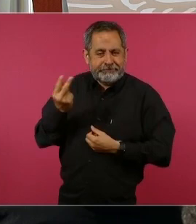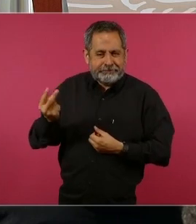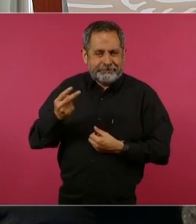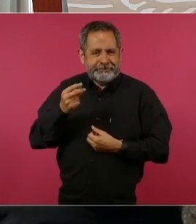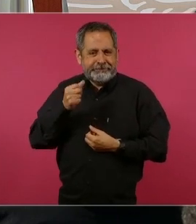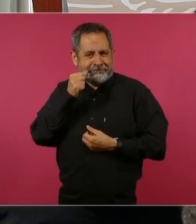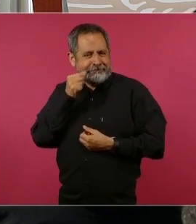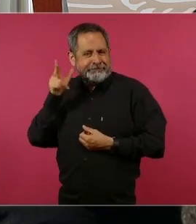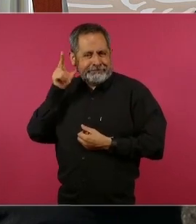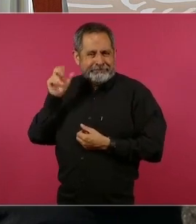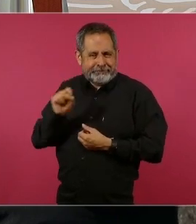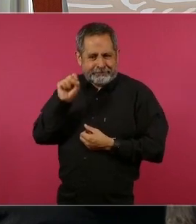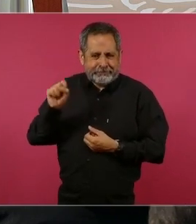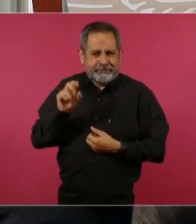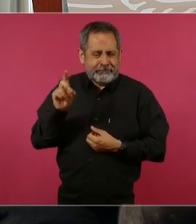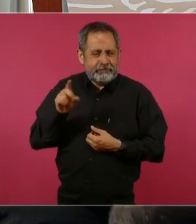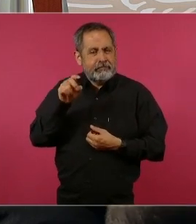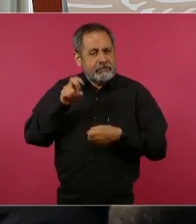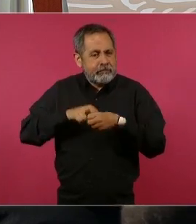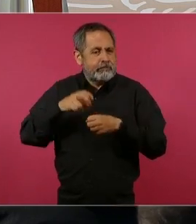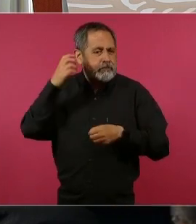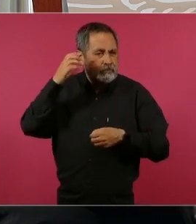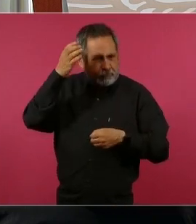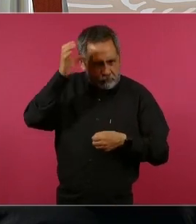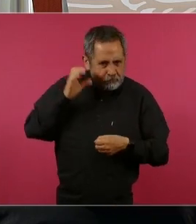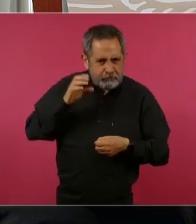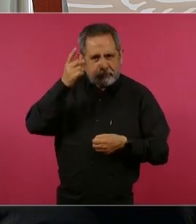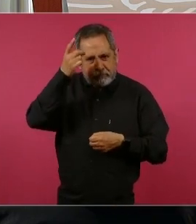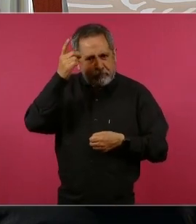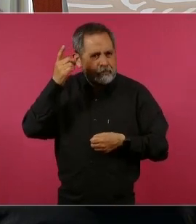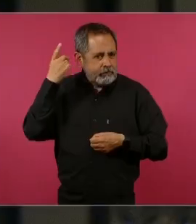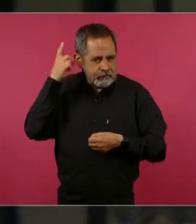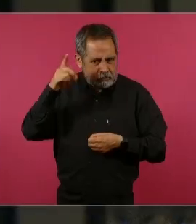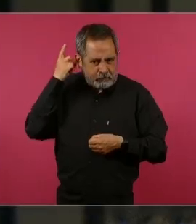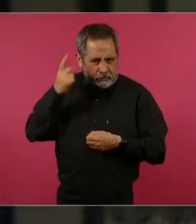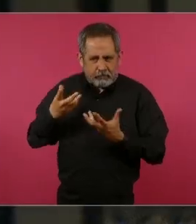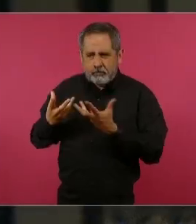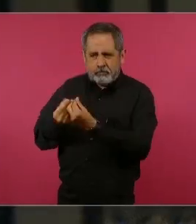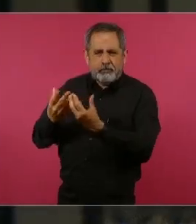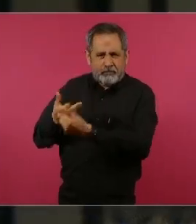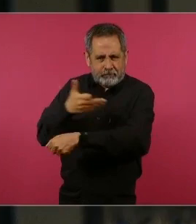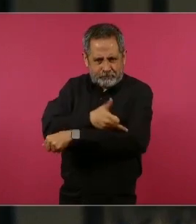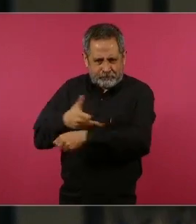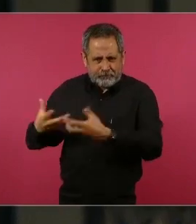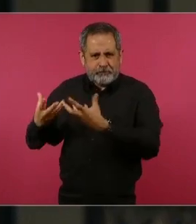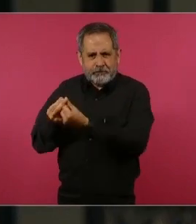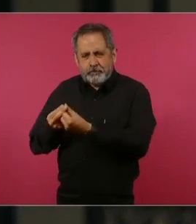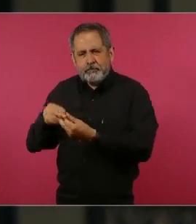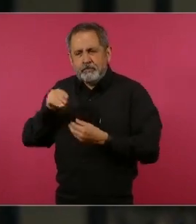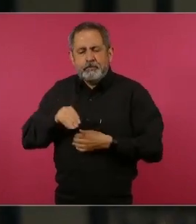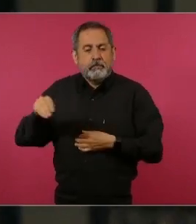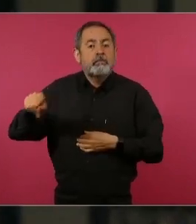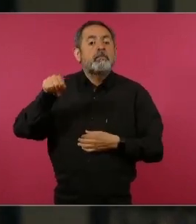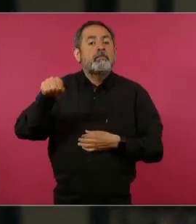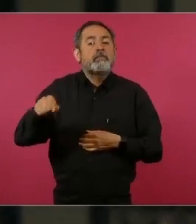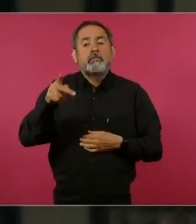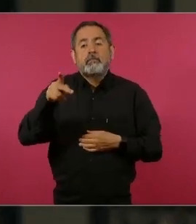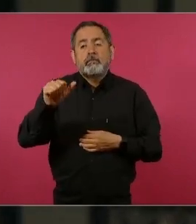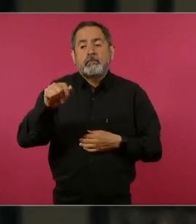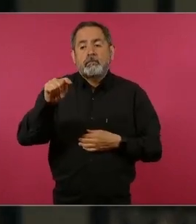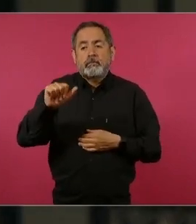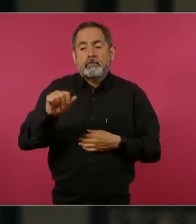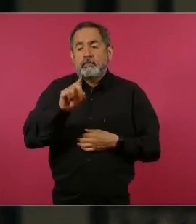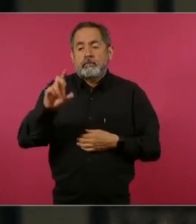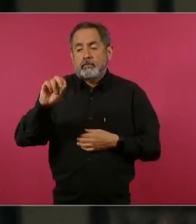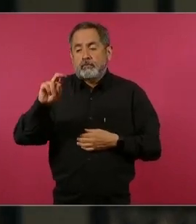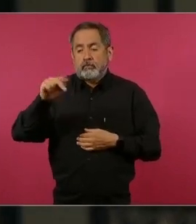semana pasado estuvo allá en Coahuila, en Durango. En Coahuila se reunieron con familiares de las víctimas de la mina Pasta de Conchos. En